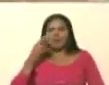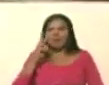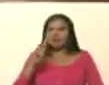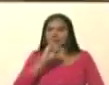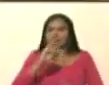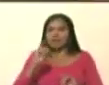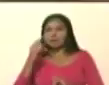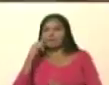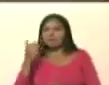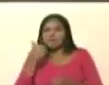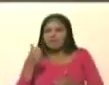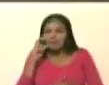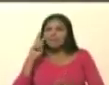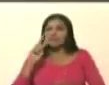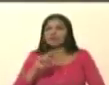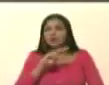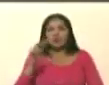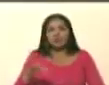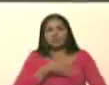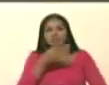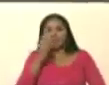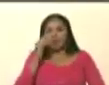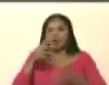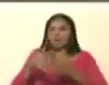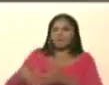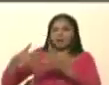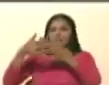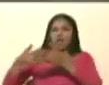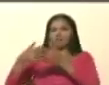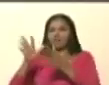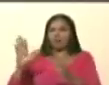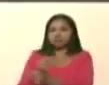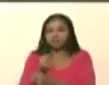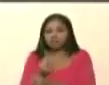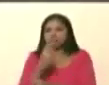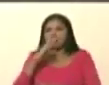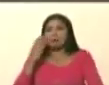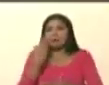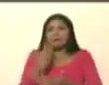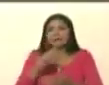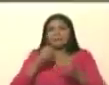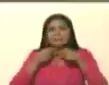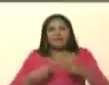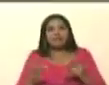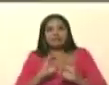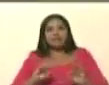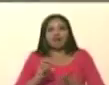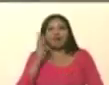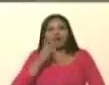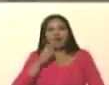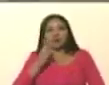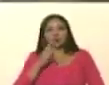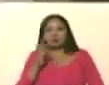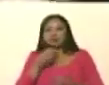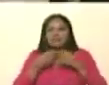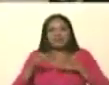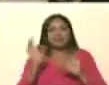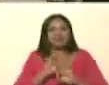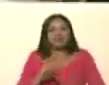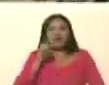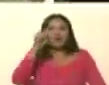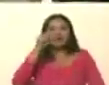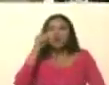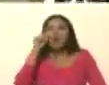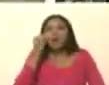bien señores imperialistas de estados unidos que no se pierden ni un programa mío allá en washington es contigo del yo